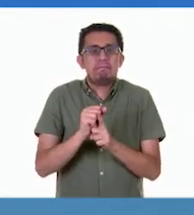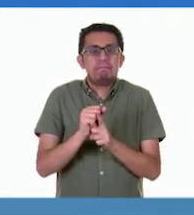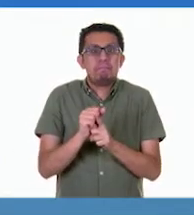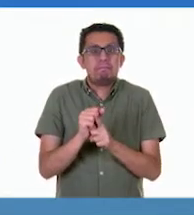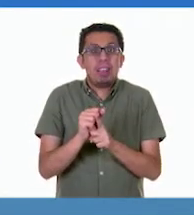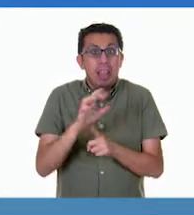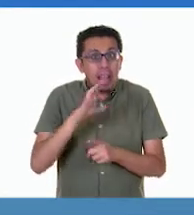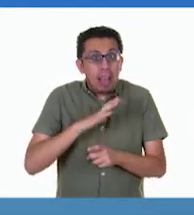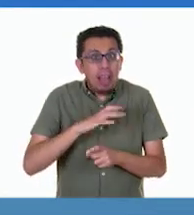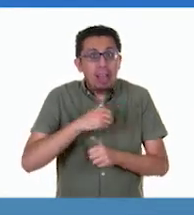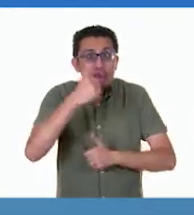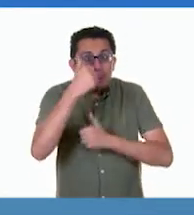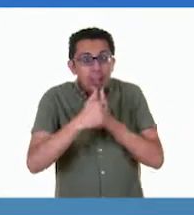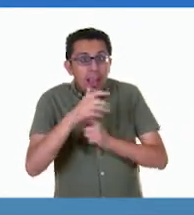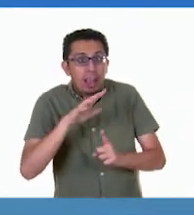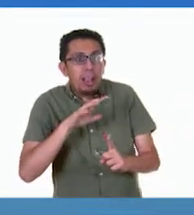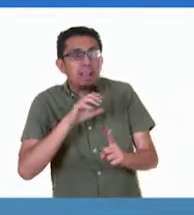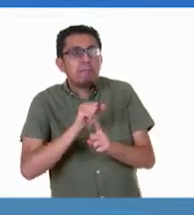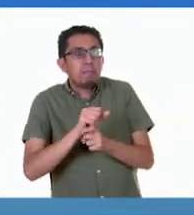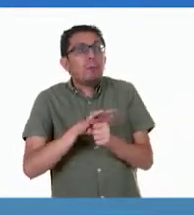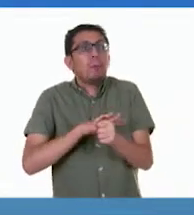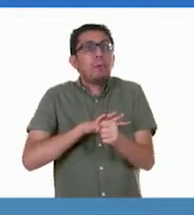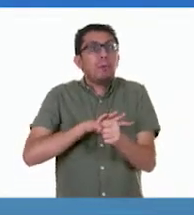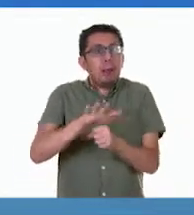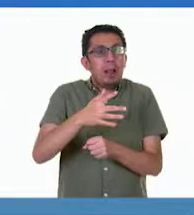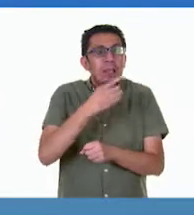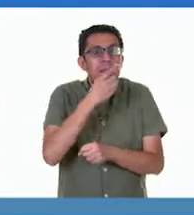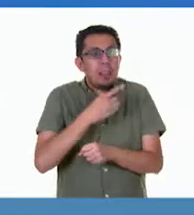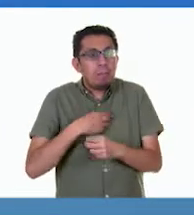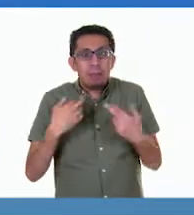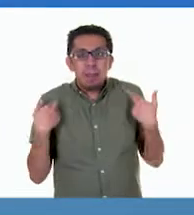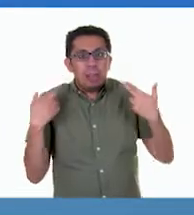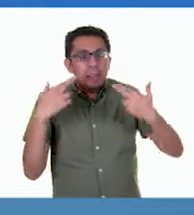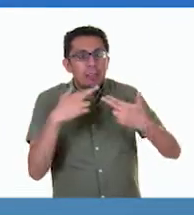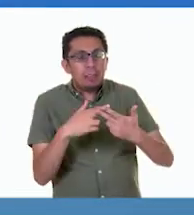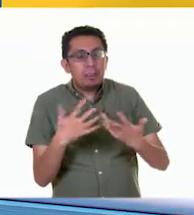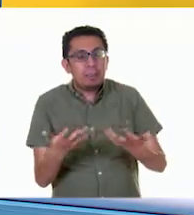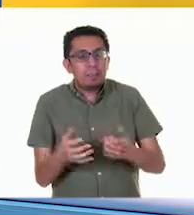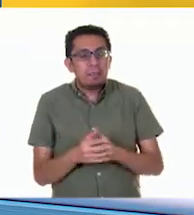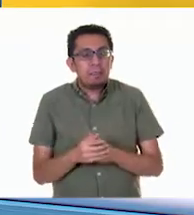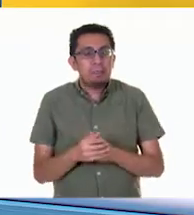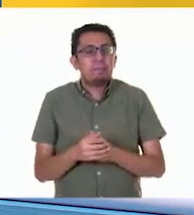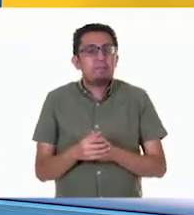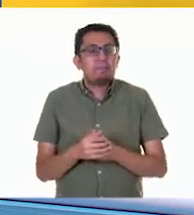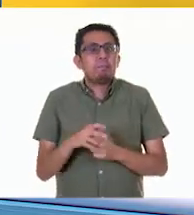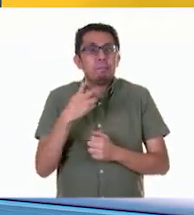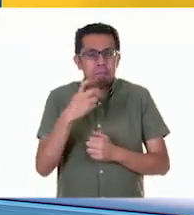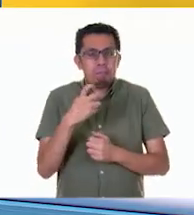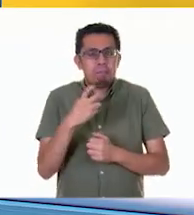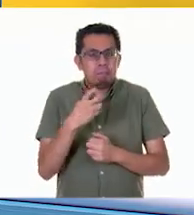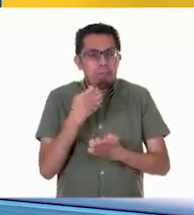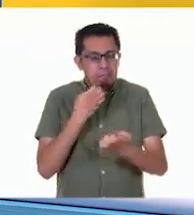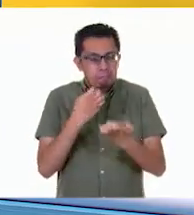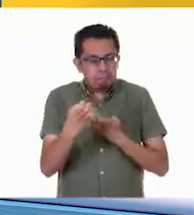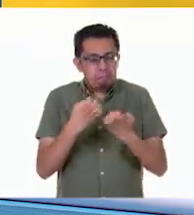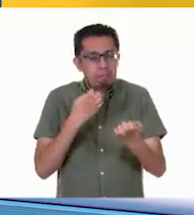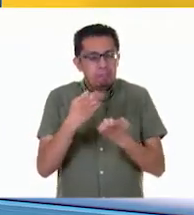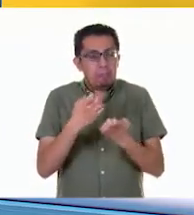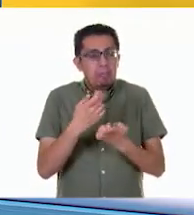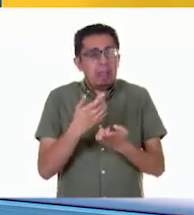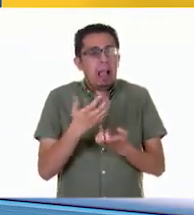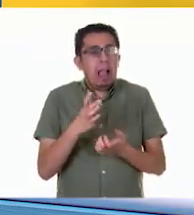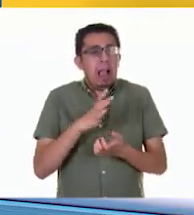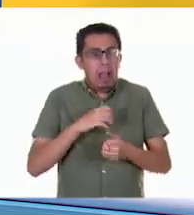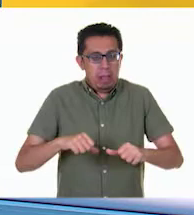¿Un reto? ¿Y qué clase de reto es ese, maestro Uziel? Es un desafío en el que vamos a combinar